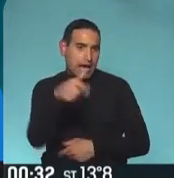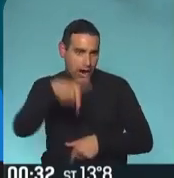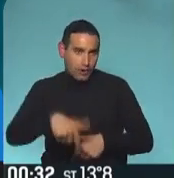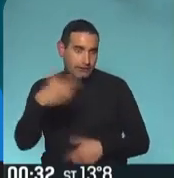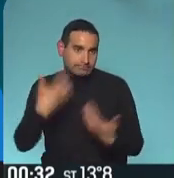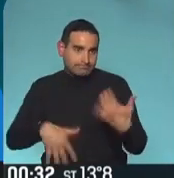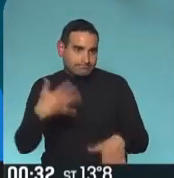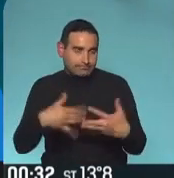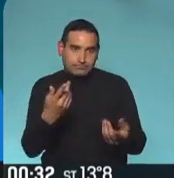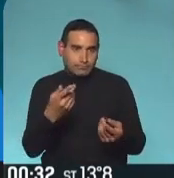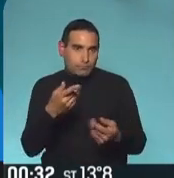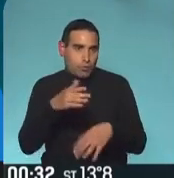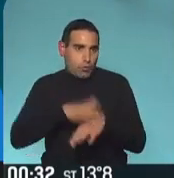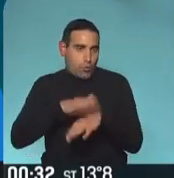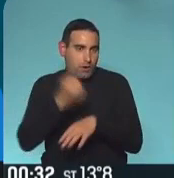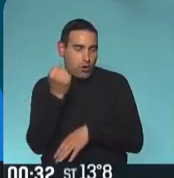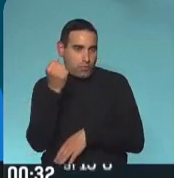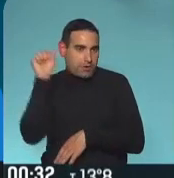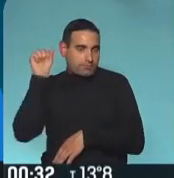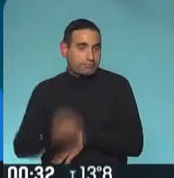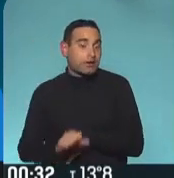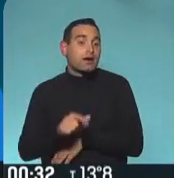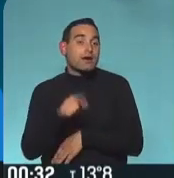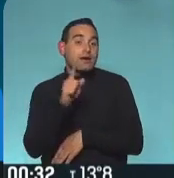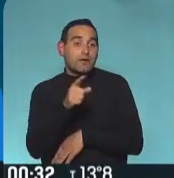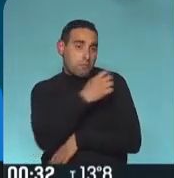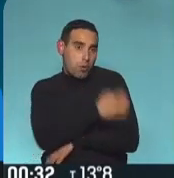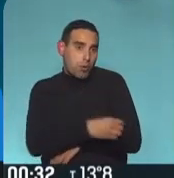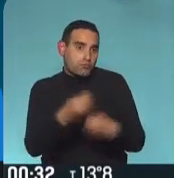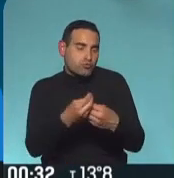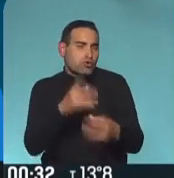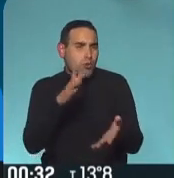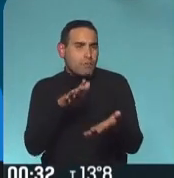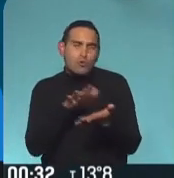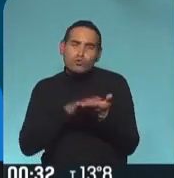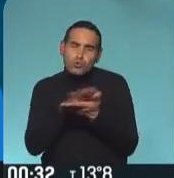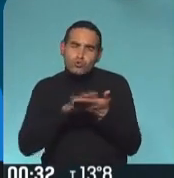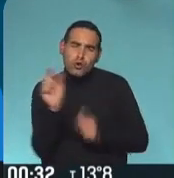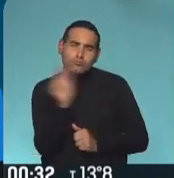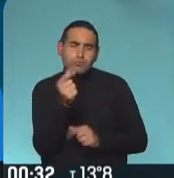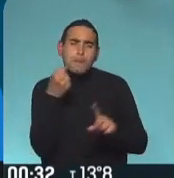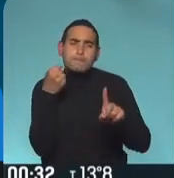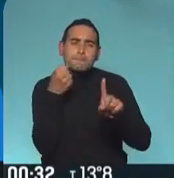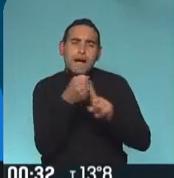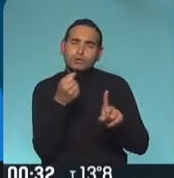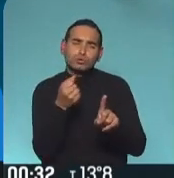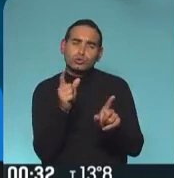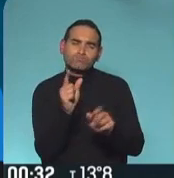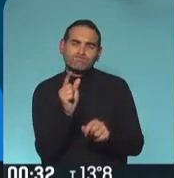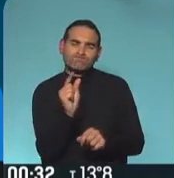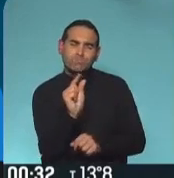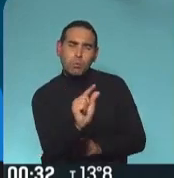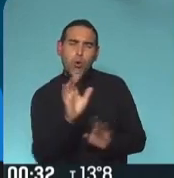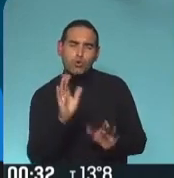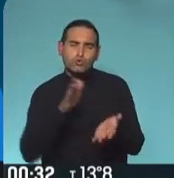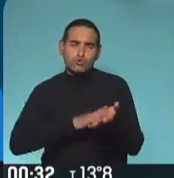términos macroeconómicos, en términos de pobreza, pero solamente va a durar y va a tener un impacto muy marginal sobre la